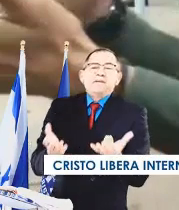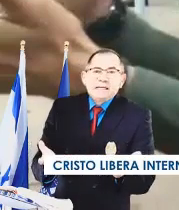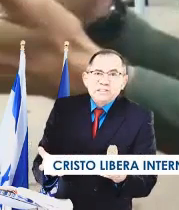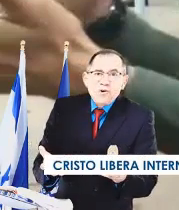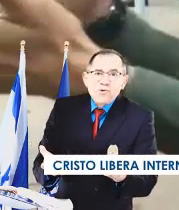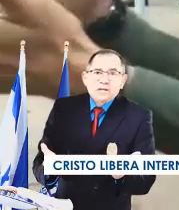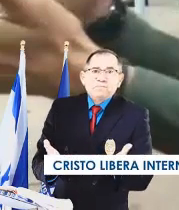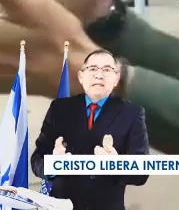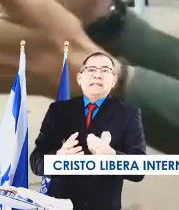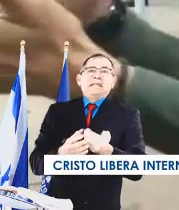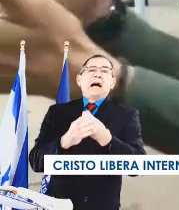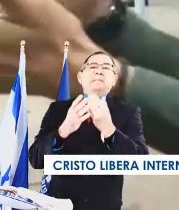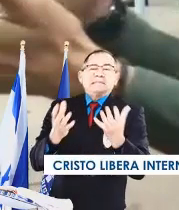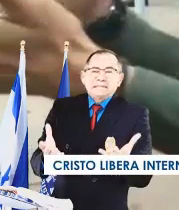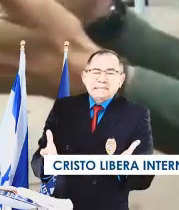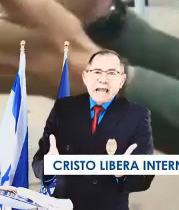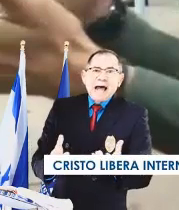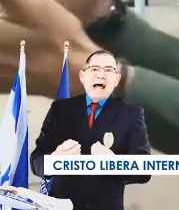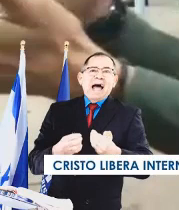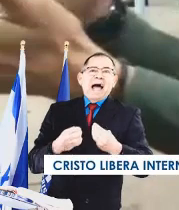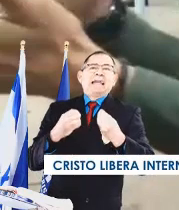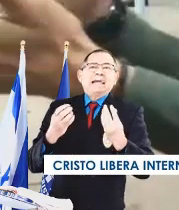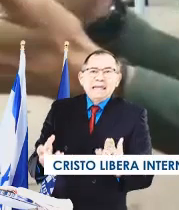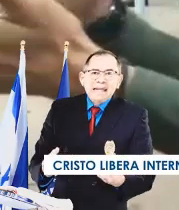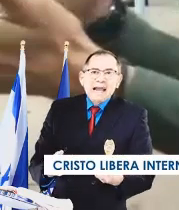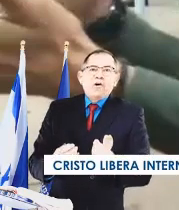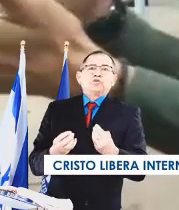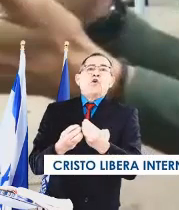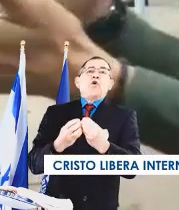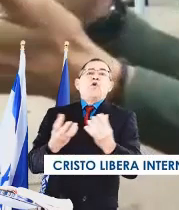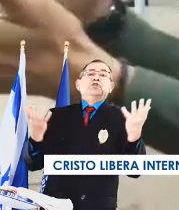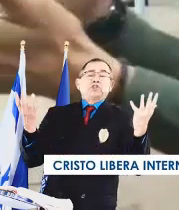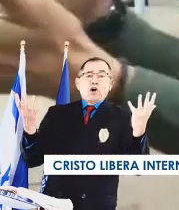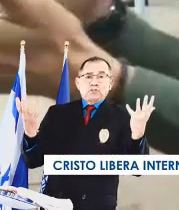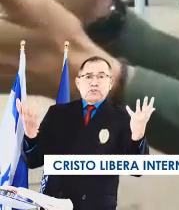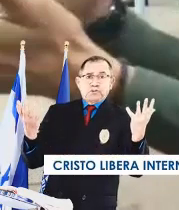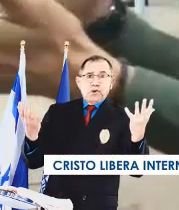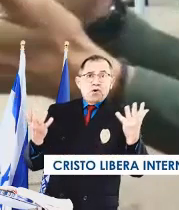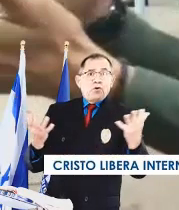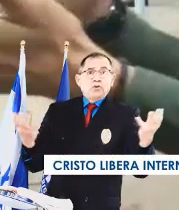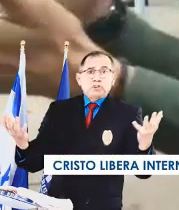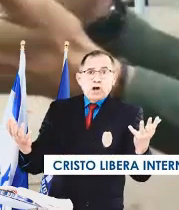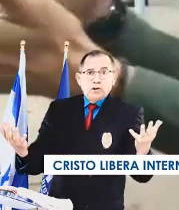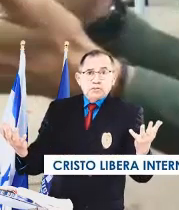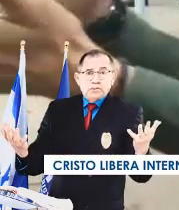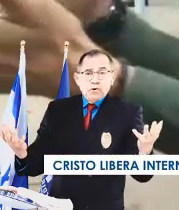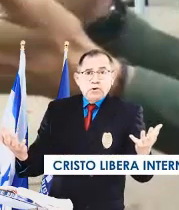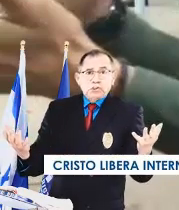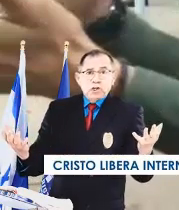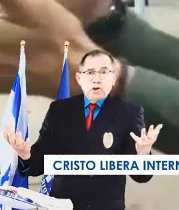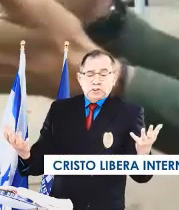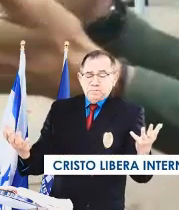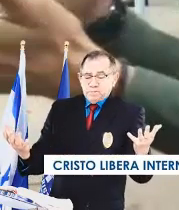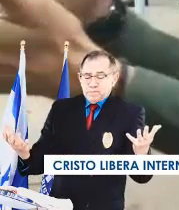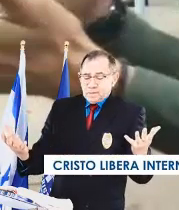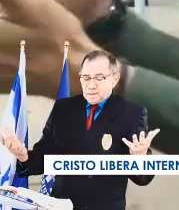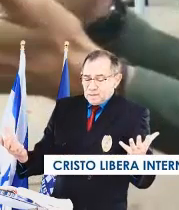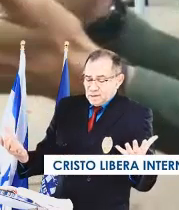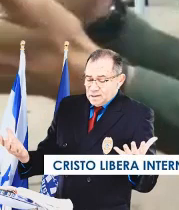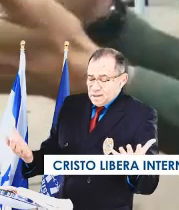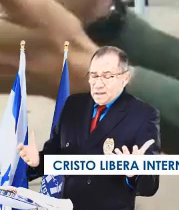santificación de amistad alegría gozos juntos juntos juntos juntos